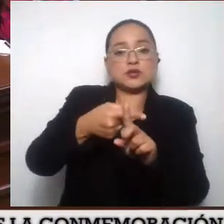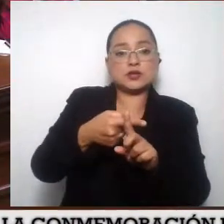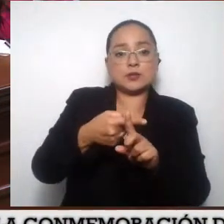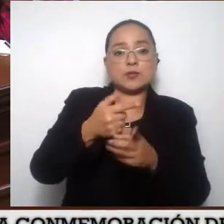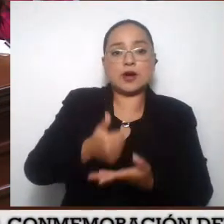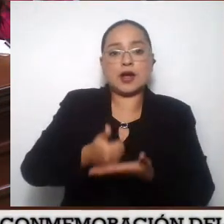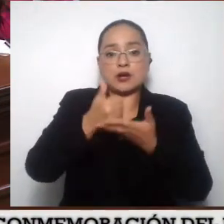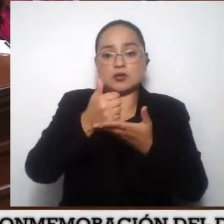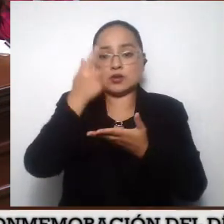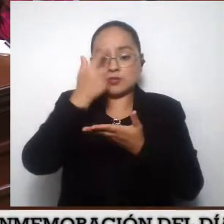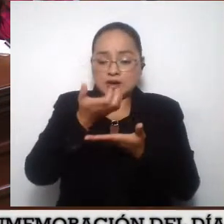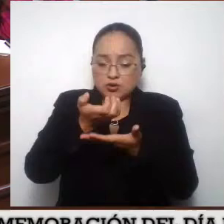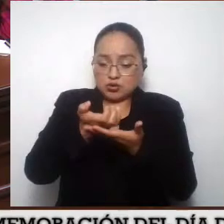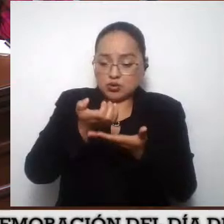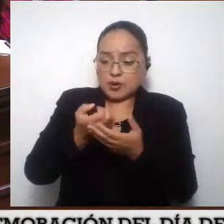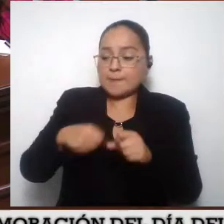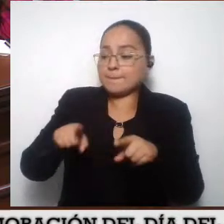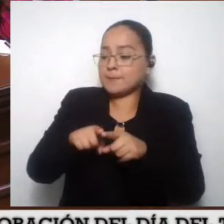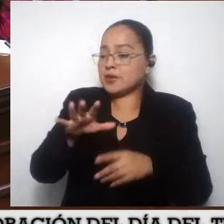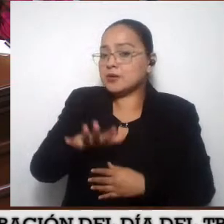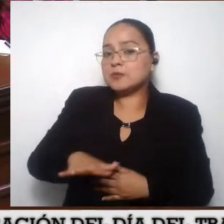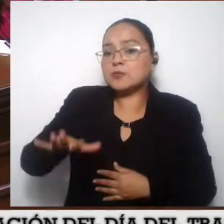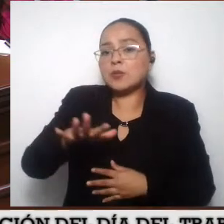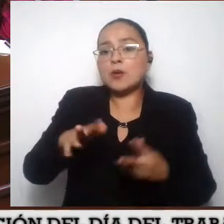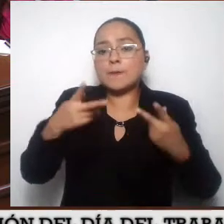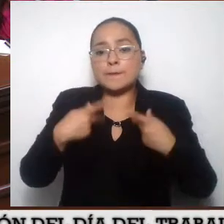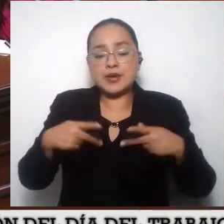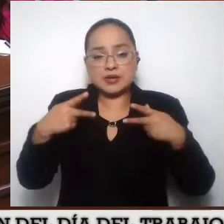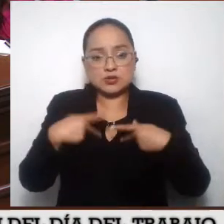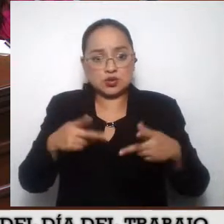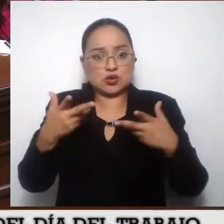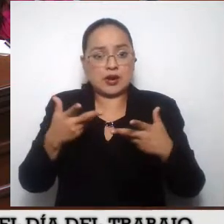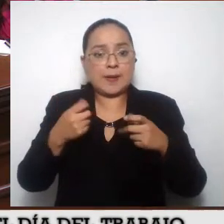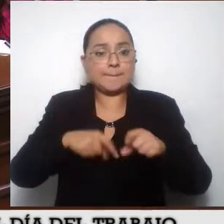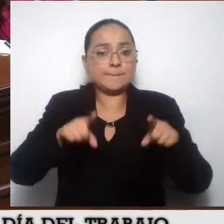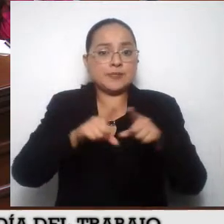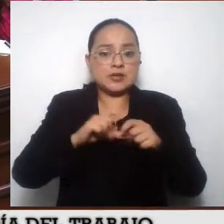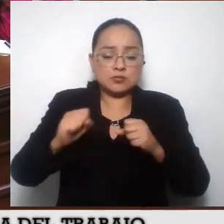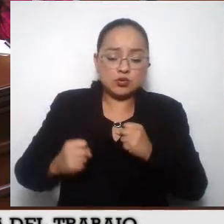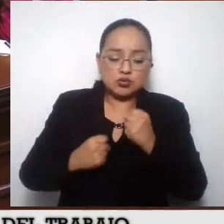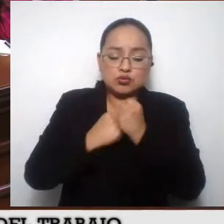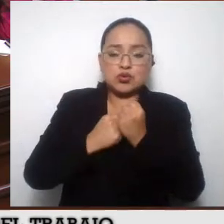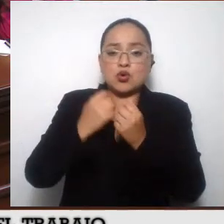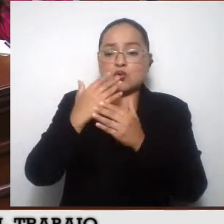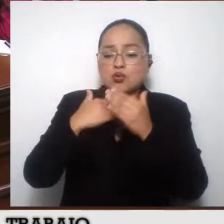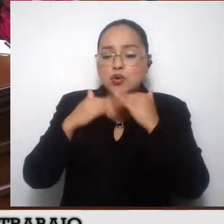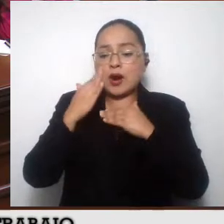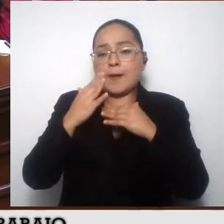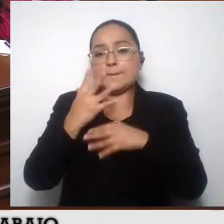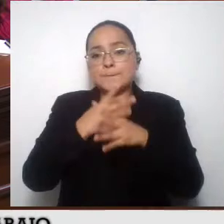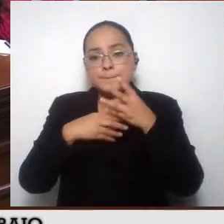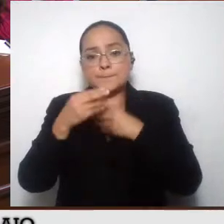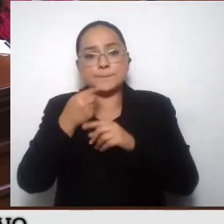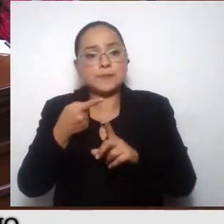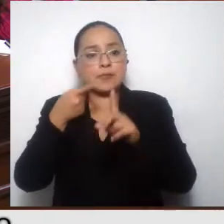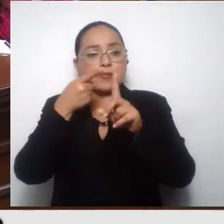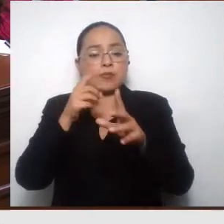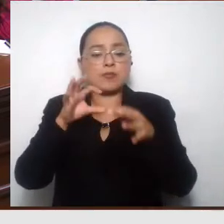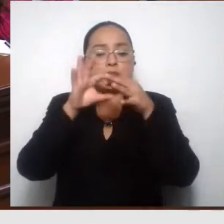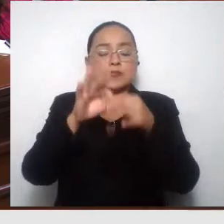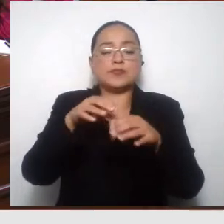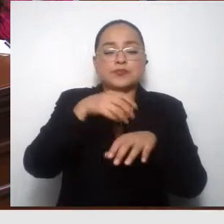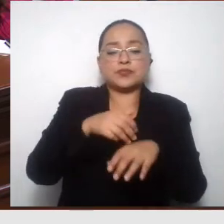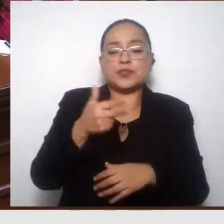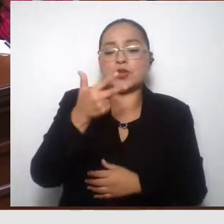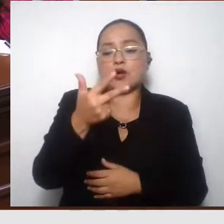como a la población y es un motor de crecimiento sostenible de acuerdo con el objetivo número 8,